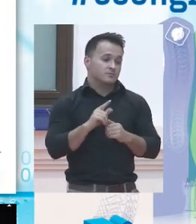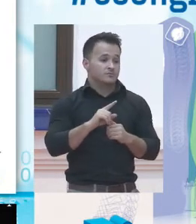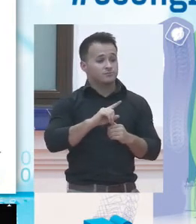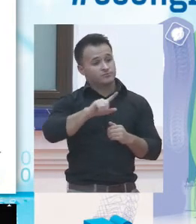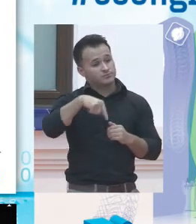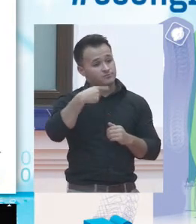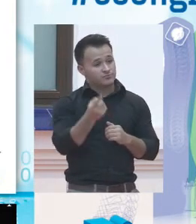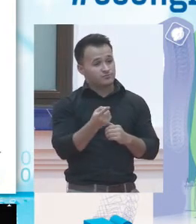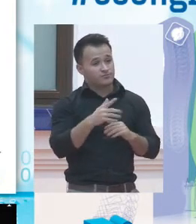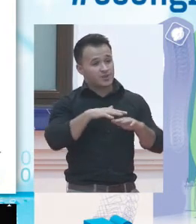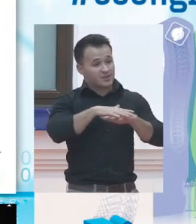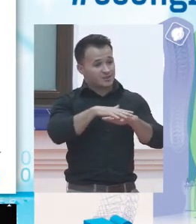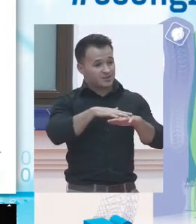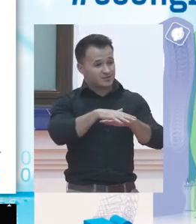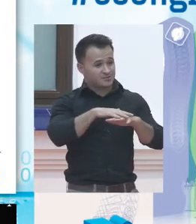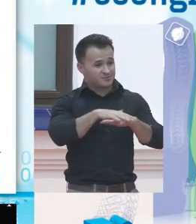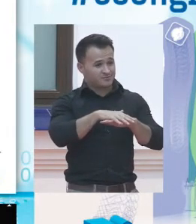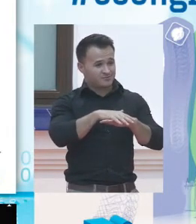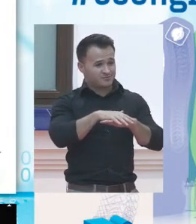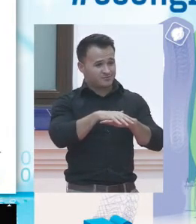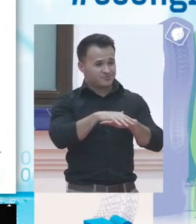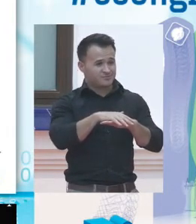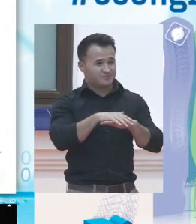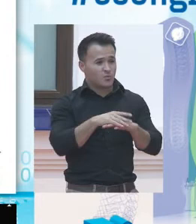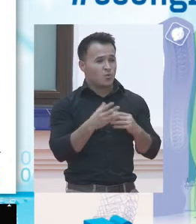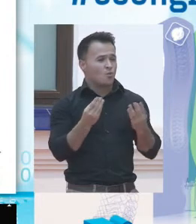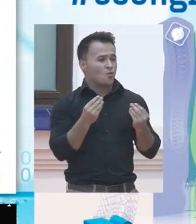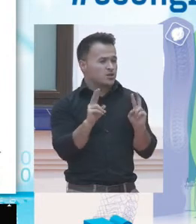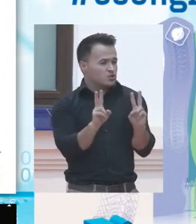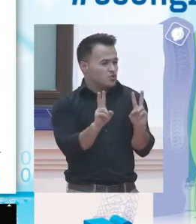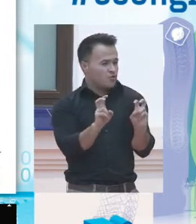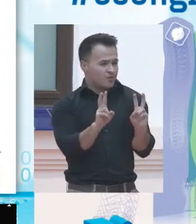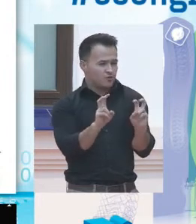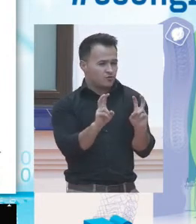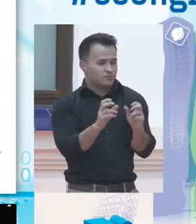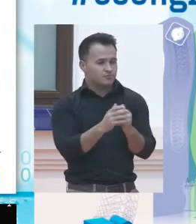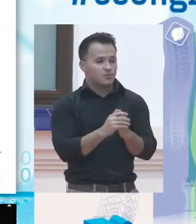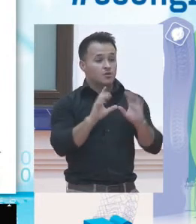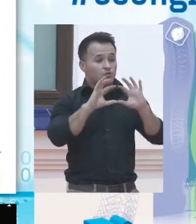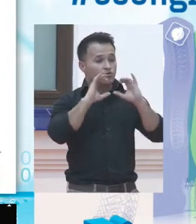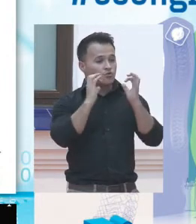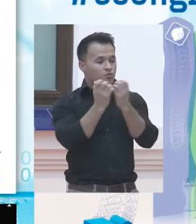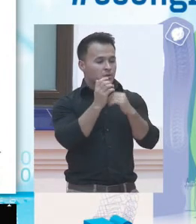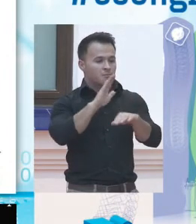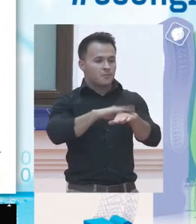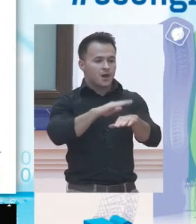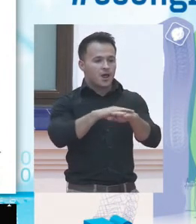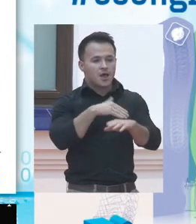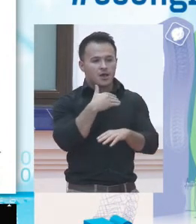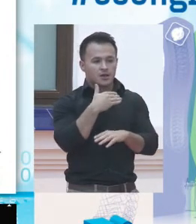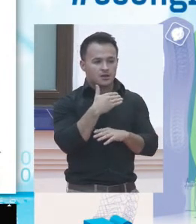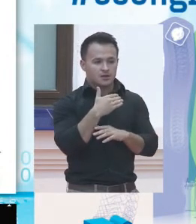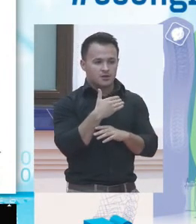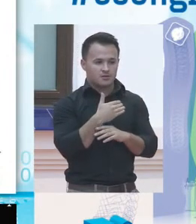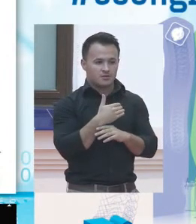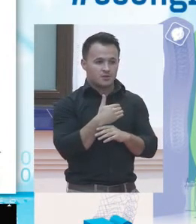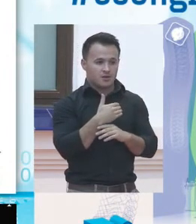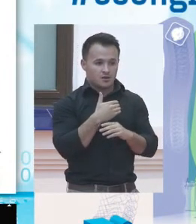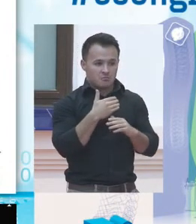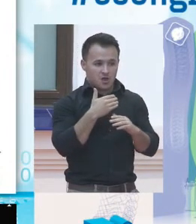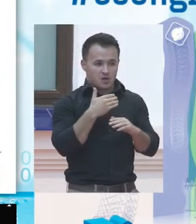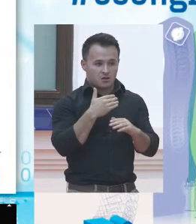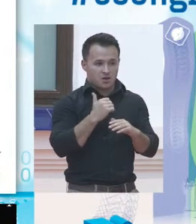de red que sean agresivos, es decir, que sean muy innovadores y que utilicen la nube para algo, para accesibilidad,